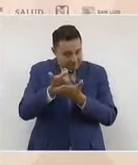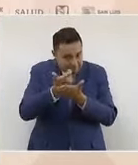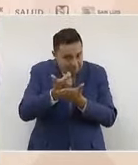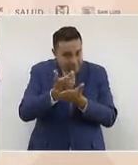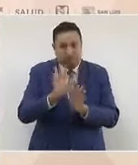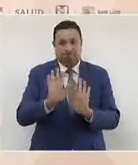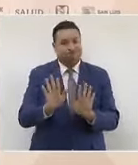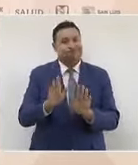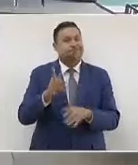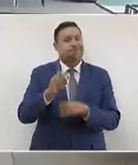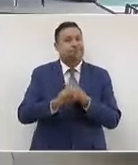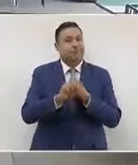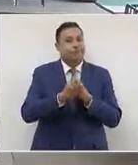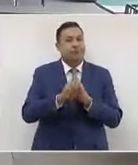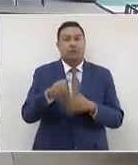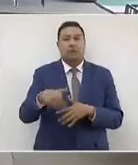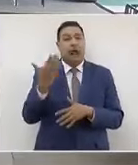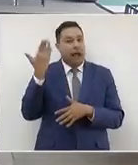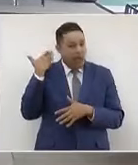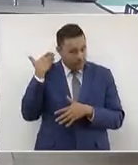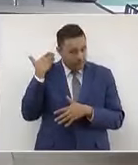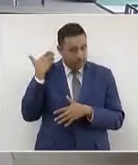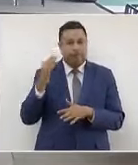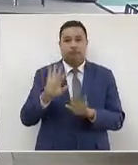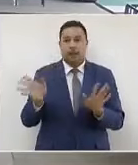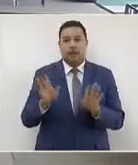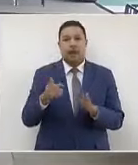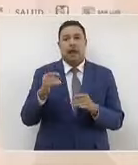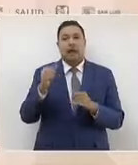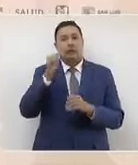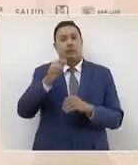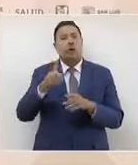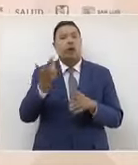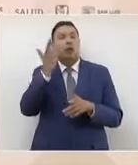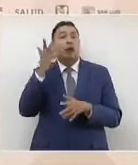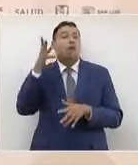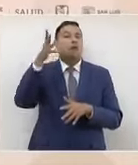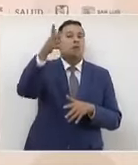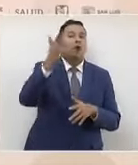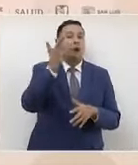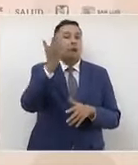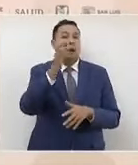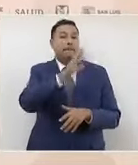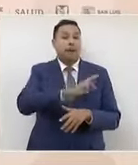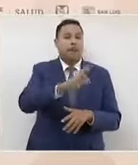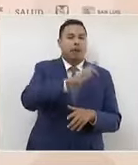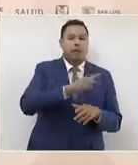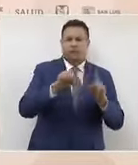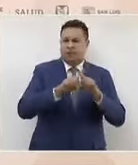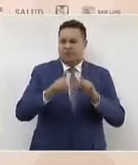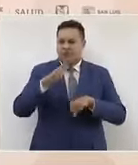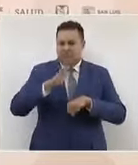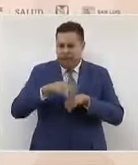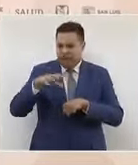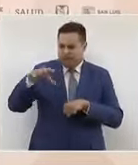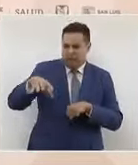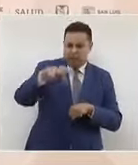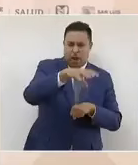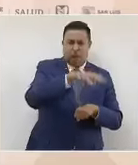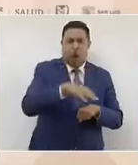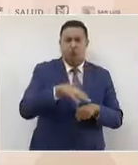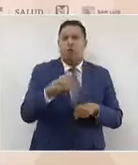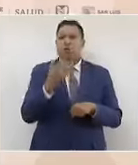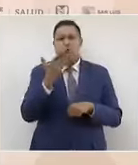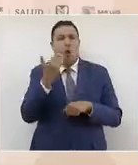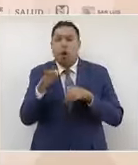cuentas. Segundo, un sistema que tendía hacia lo privatizado, es decir, cada vez más áreas y más áreas en donde dejaba